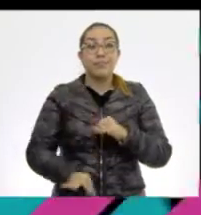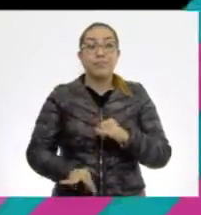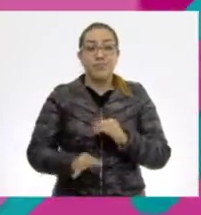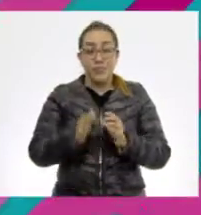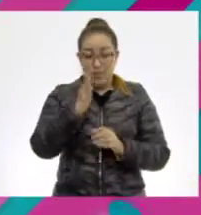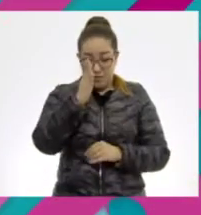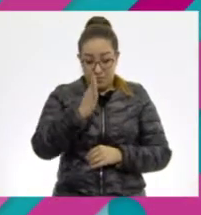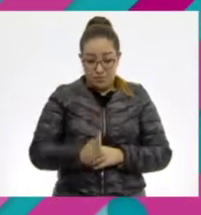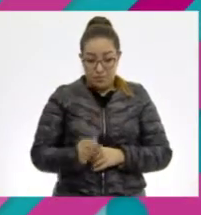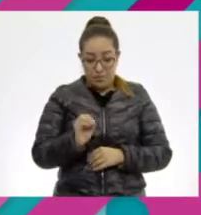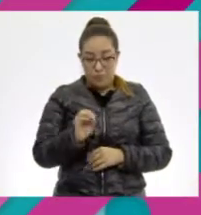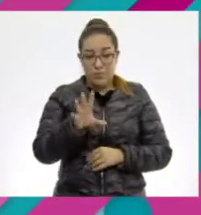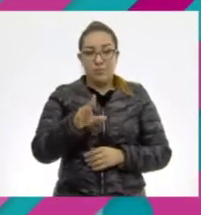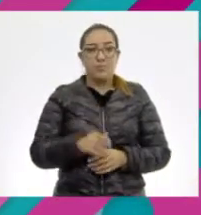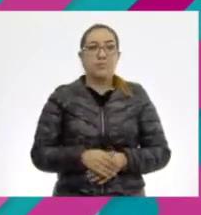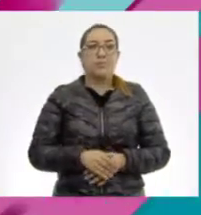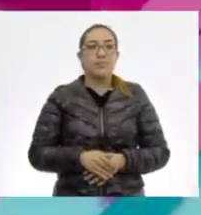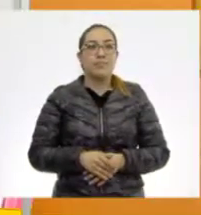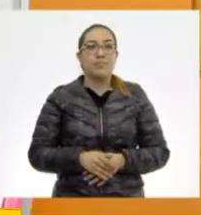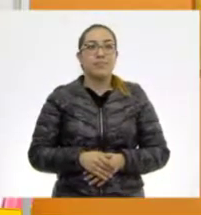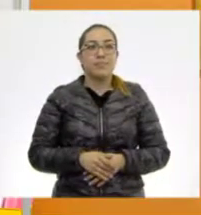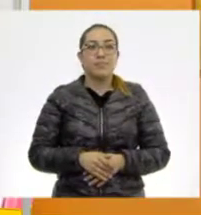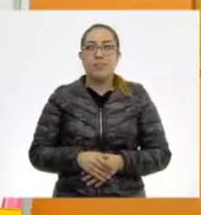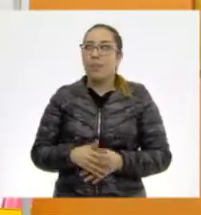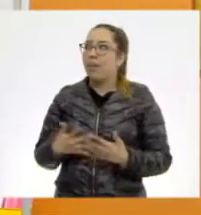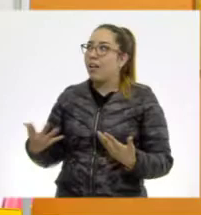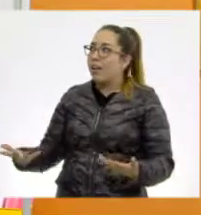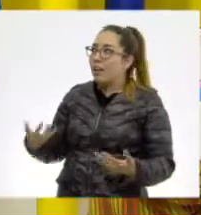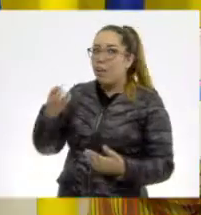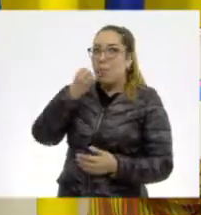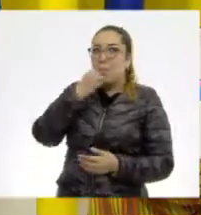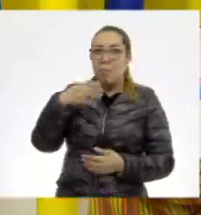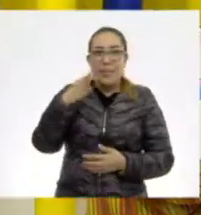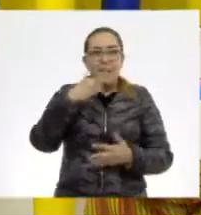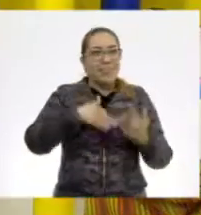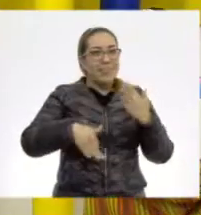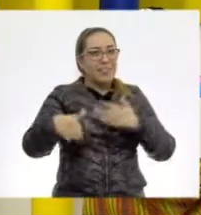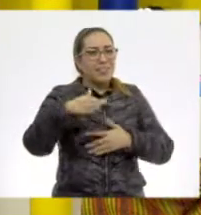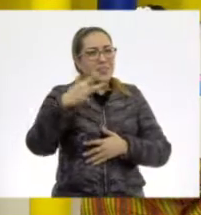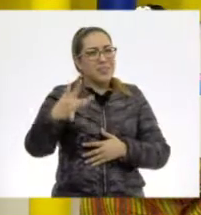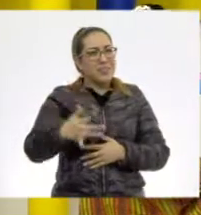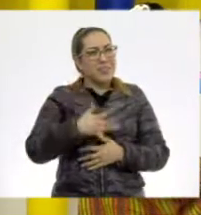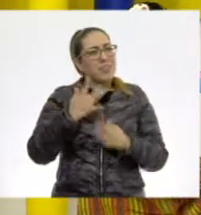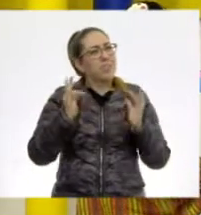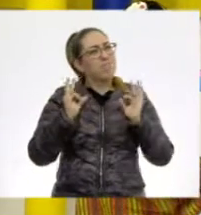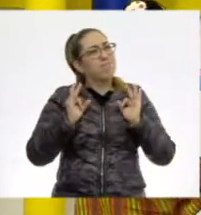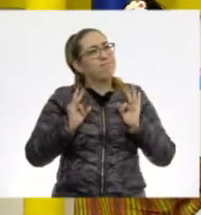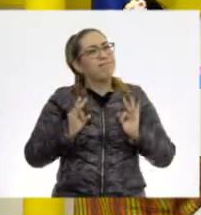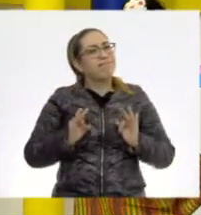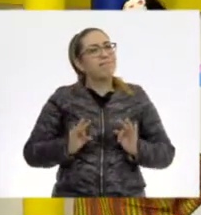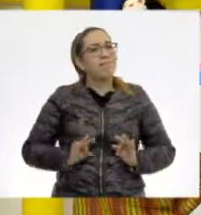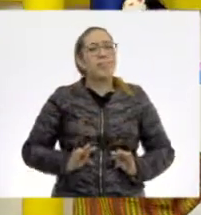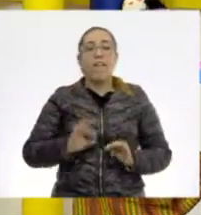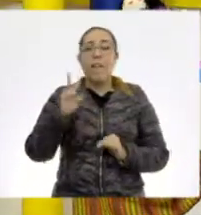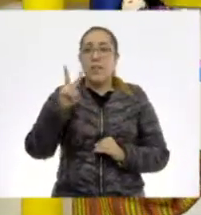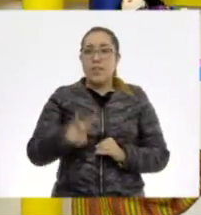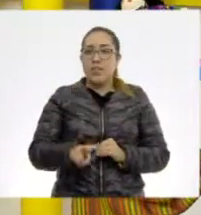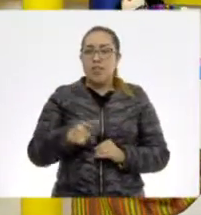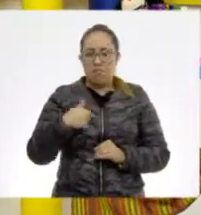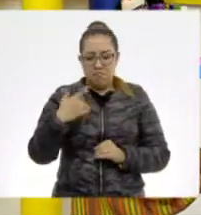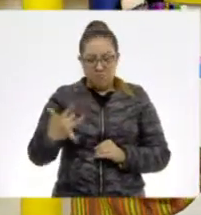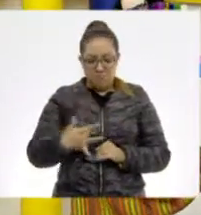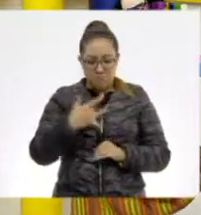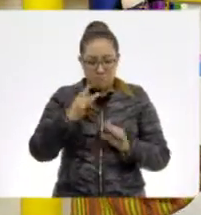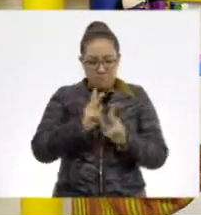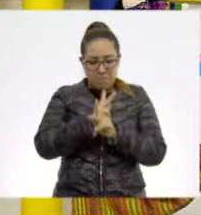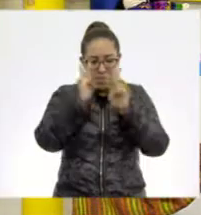al centro. Y dimos un respiro, se siente mucha tranquilidad. ¿Verdad que y sí? Y sobre todo mucha paz